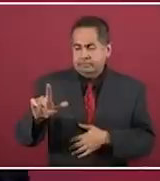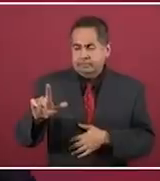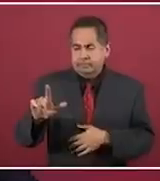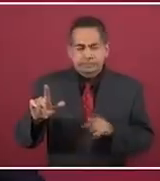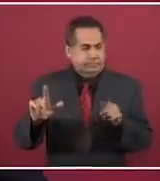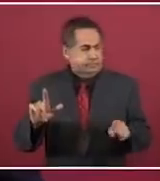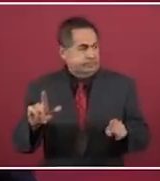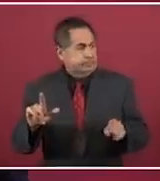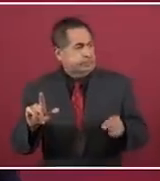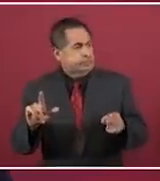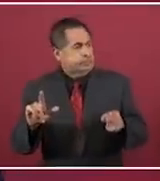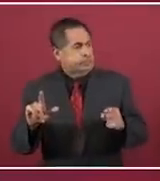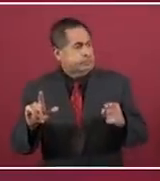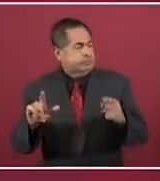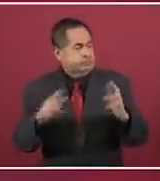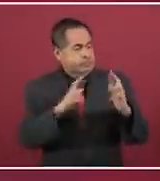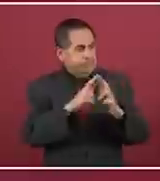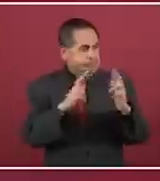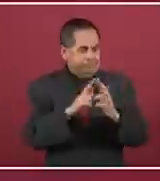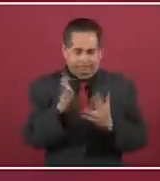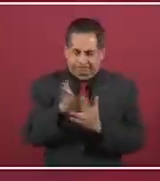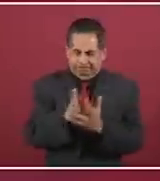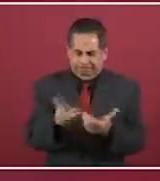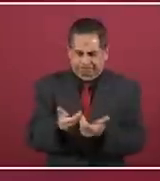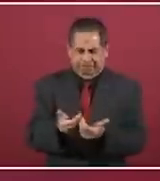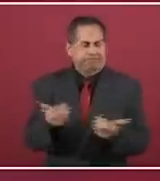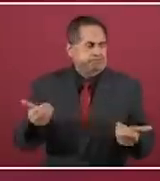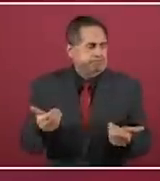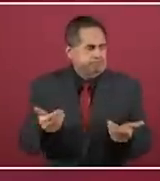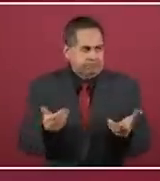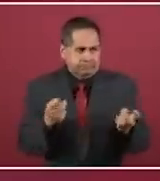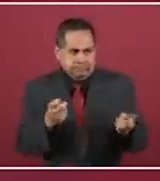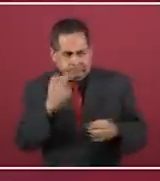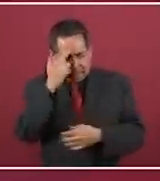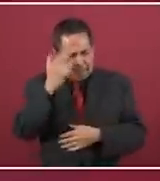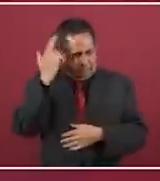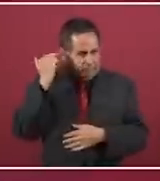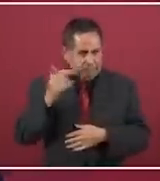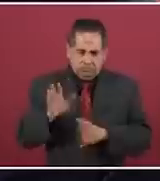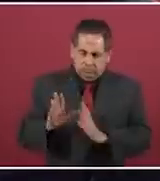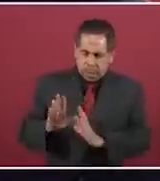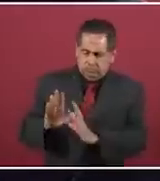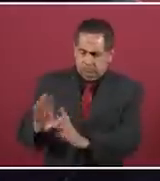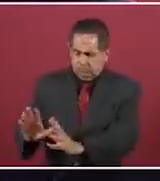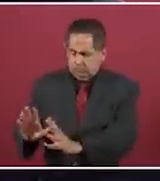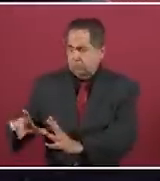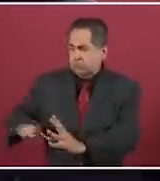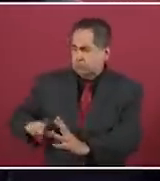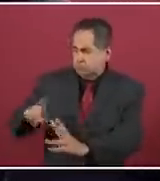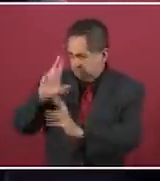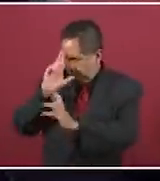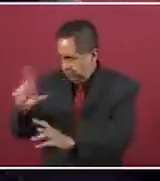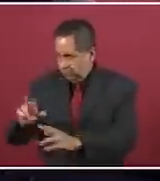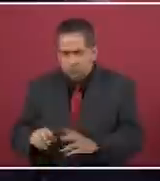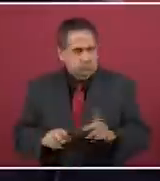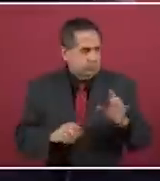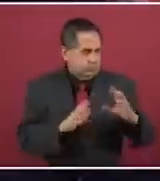del poder clerical, porque a Dios lo que es de Dios y al César lo que es del